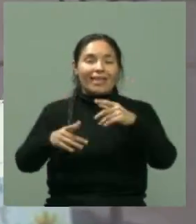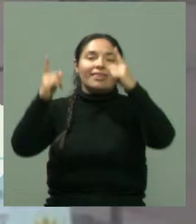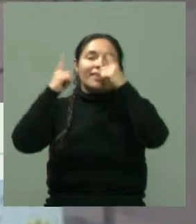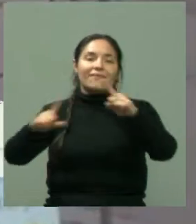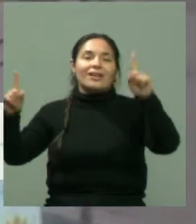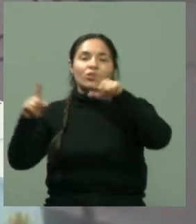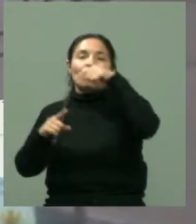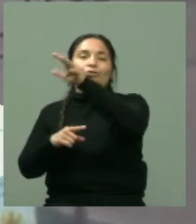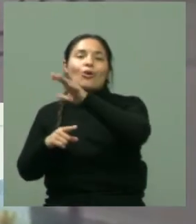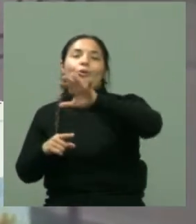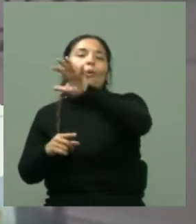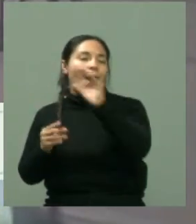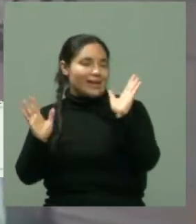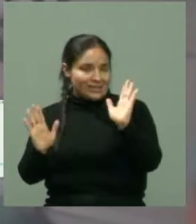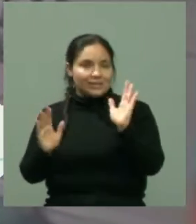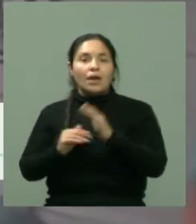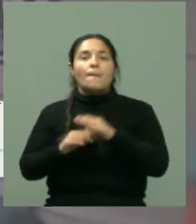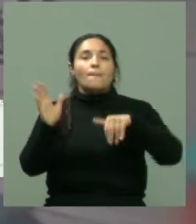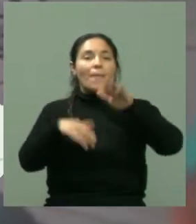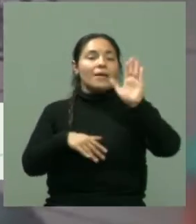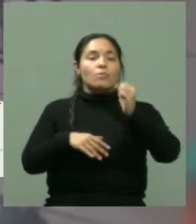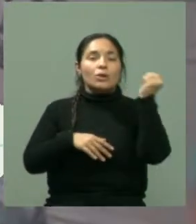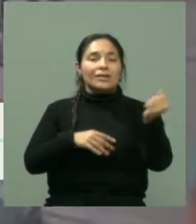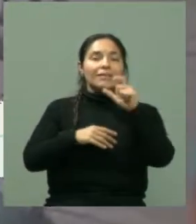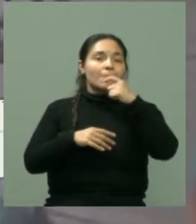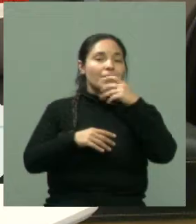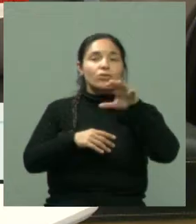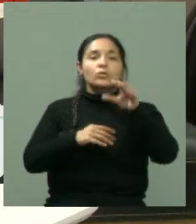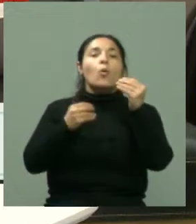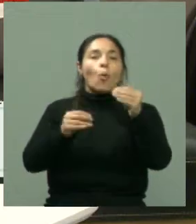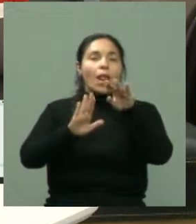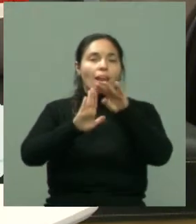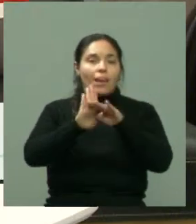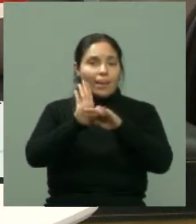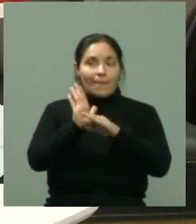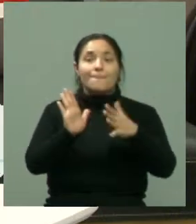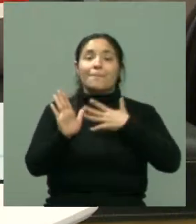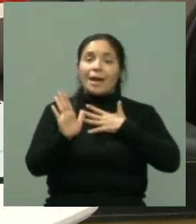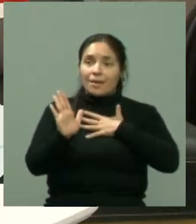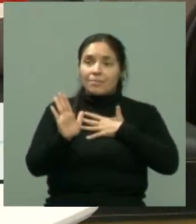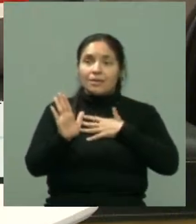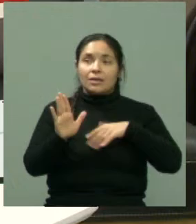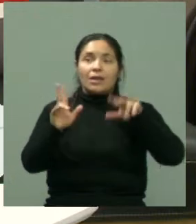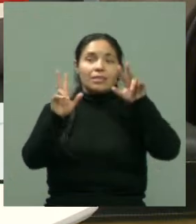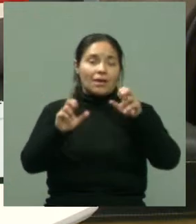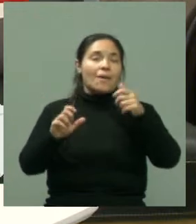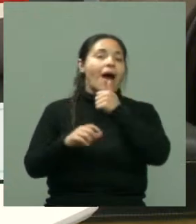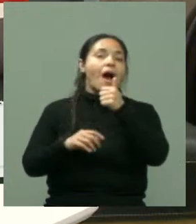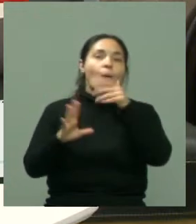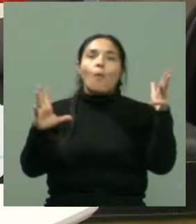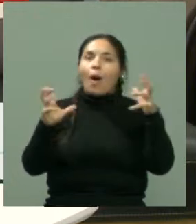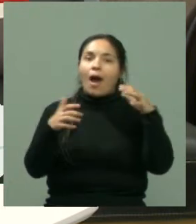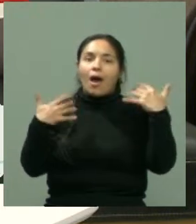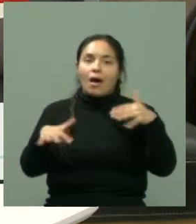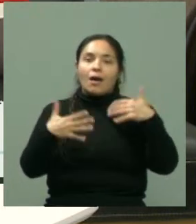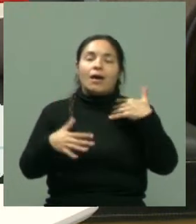lugares. ¿Cuáles son los temas prioritarios en Mendoza para ustedes? Para mí el tema prioritario es el tema de la crisis hídrica que venimos